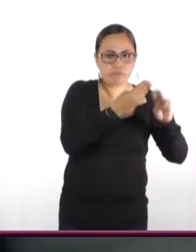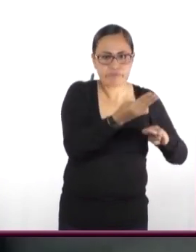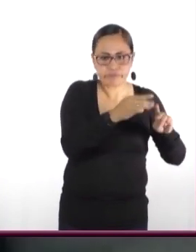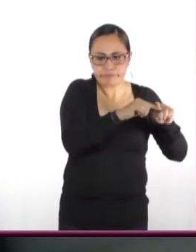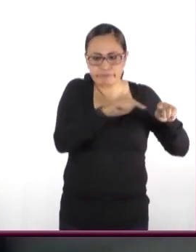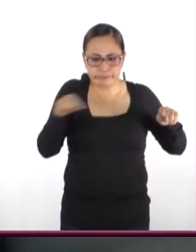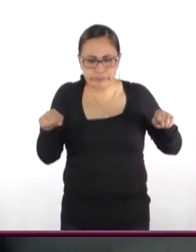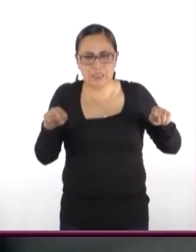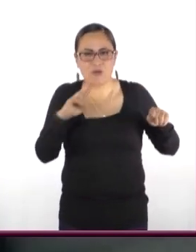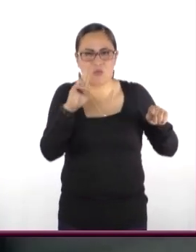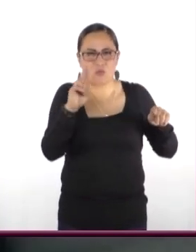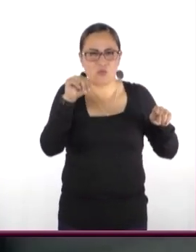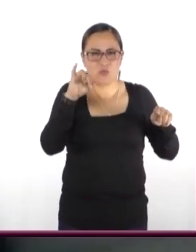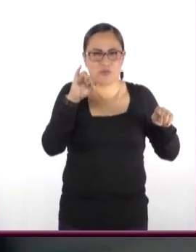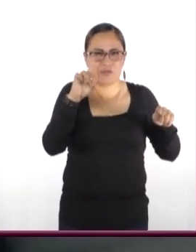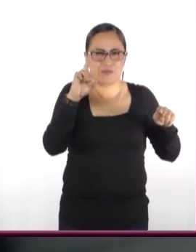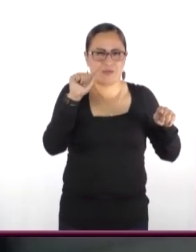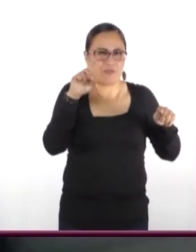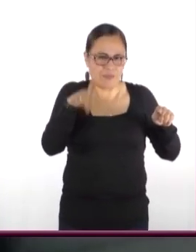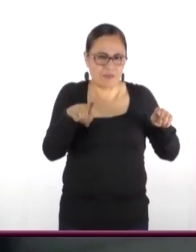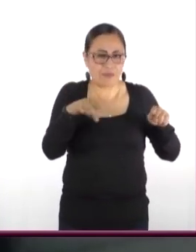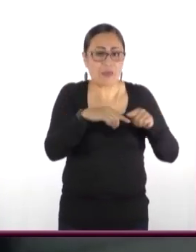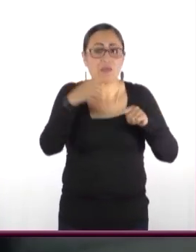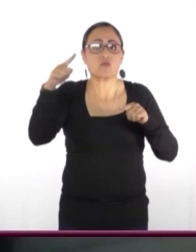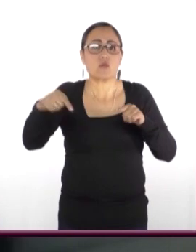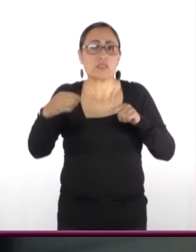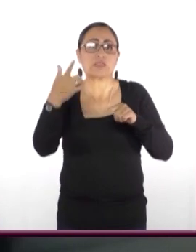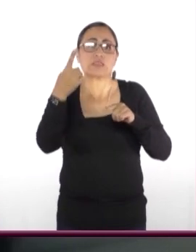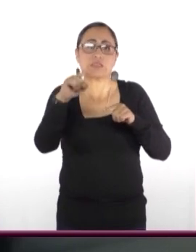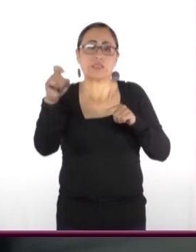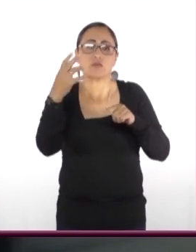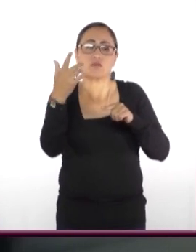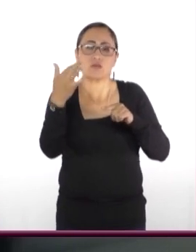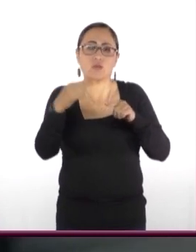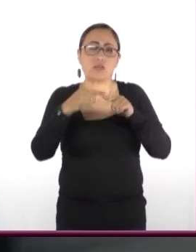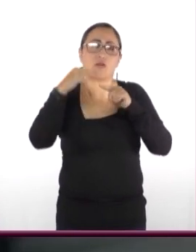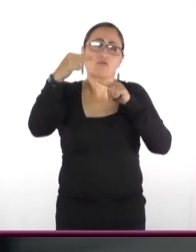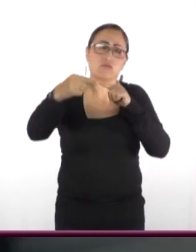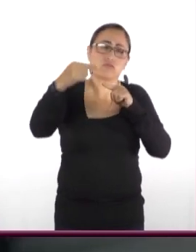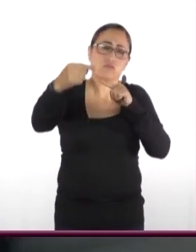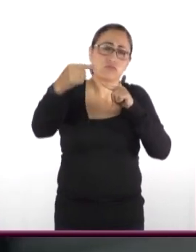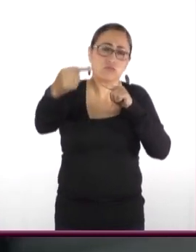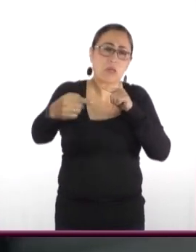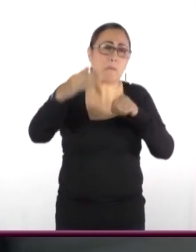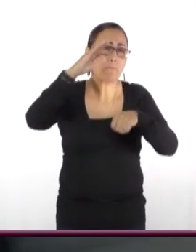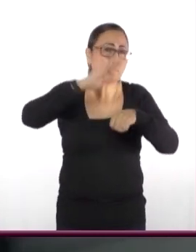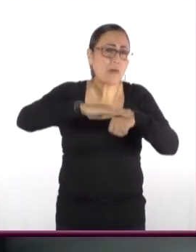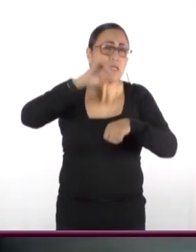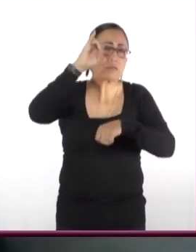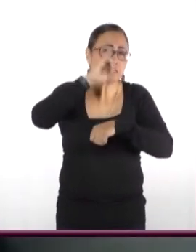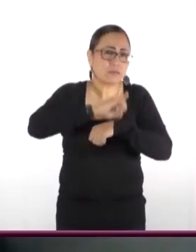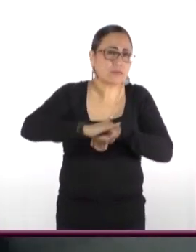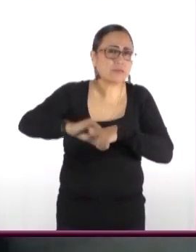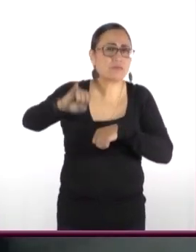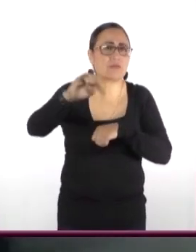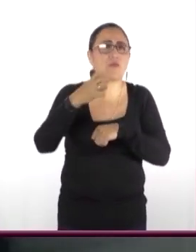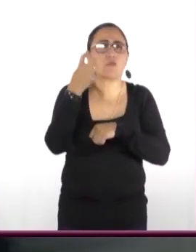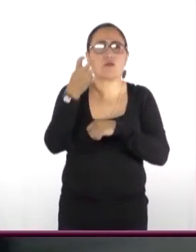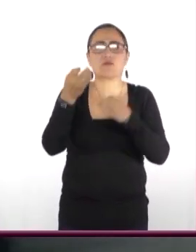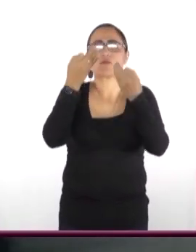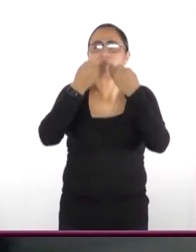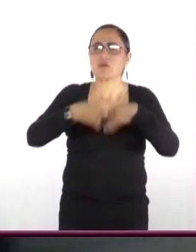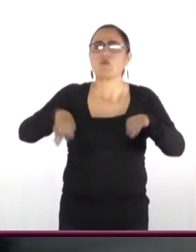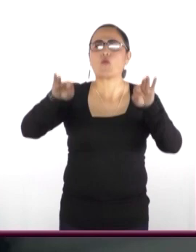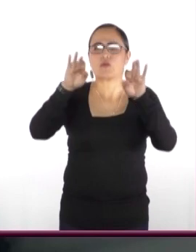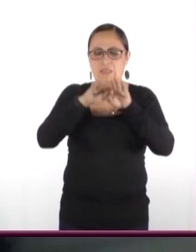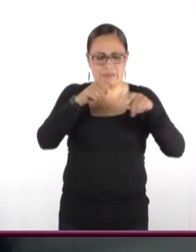150 millones de kilómetros. Y así se conocían la distancia a los planetas, en esa unidad. Y por eso era tan importante medir la